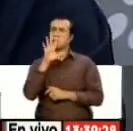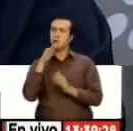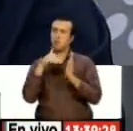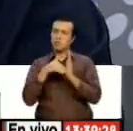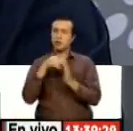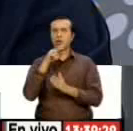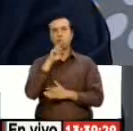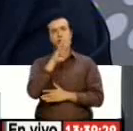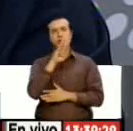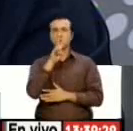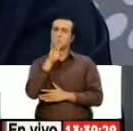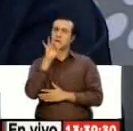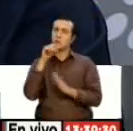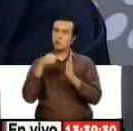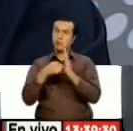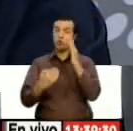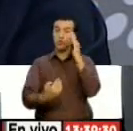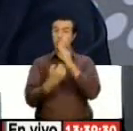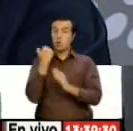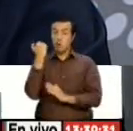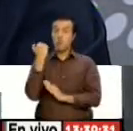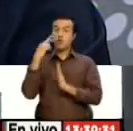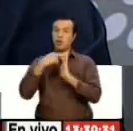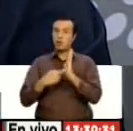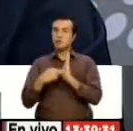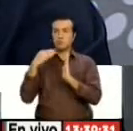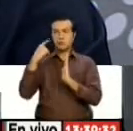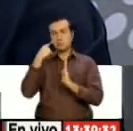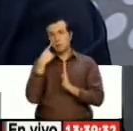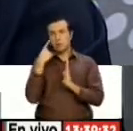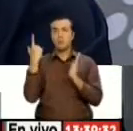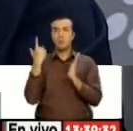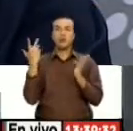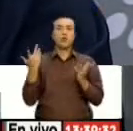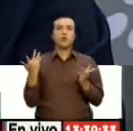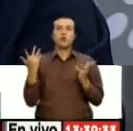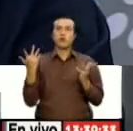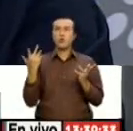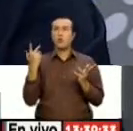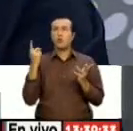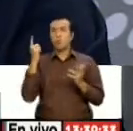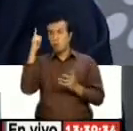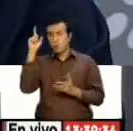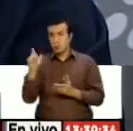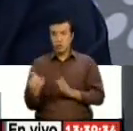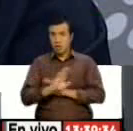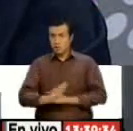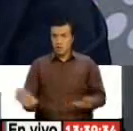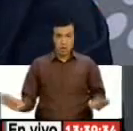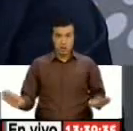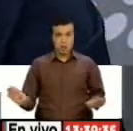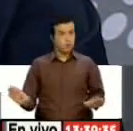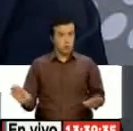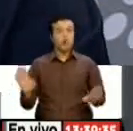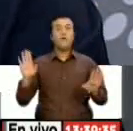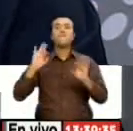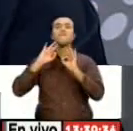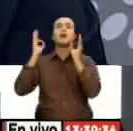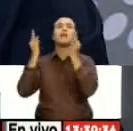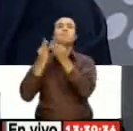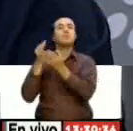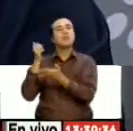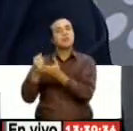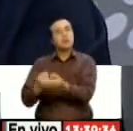el nuevo sistema a cuánto llegaremos, pero lo importante es que no sé es que se beneficia solo la persona con discapacidad, se beneficia la